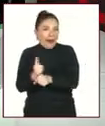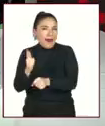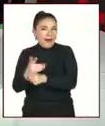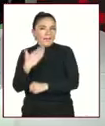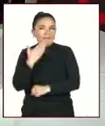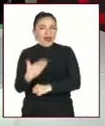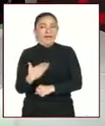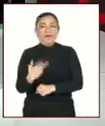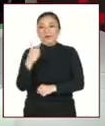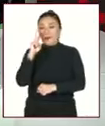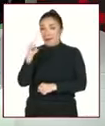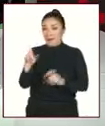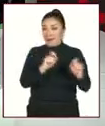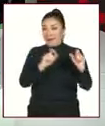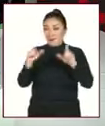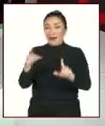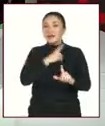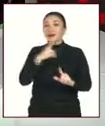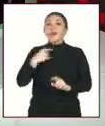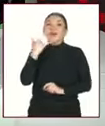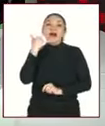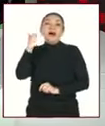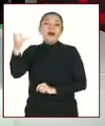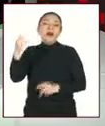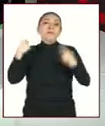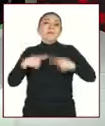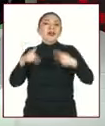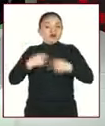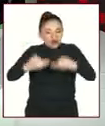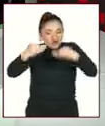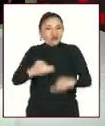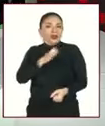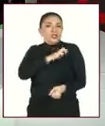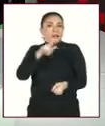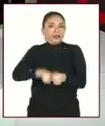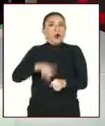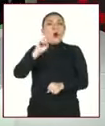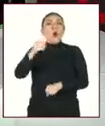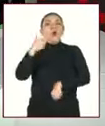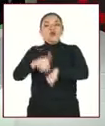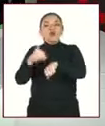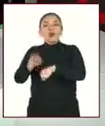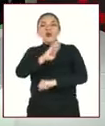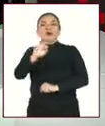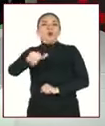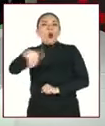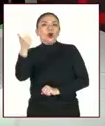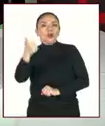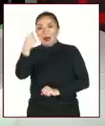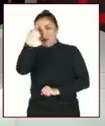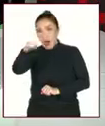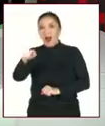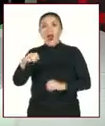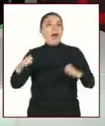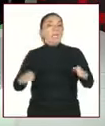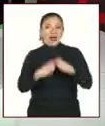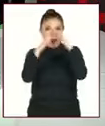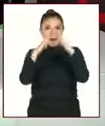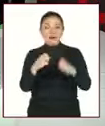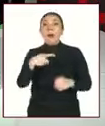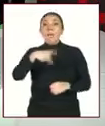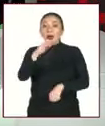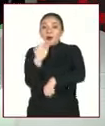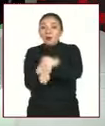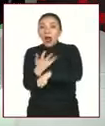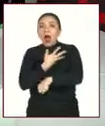en la pantalla, es llamar a un especialista, llamar al 911, ¿no? Mientras tenemos todo este bagaje de información que